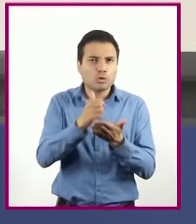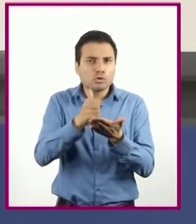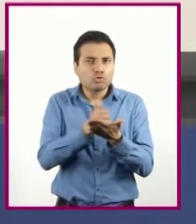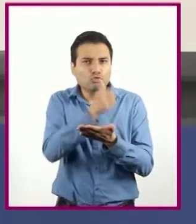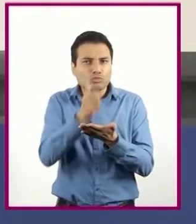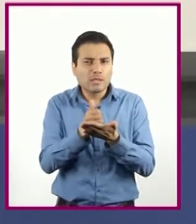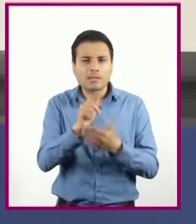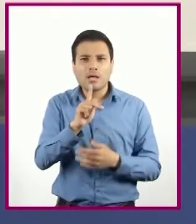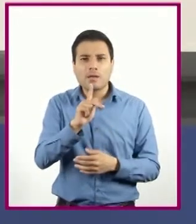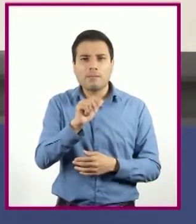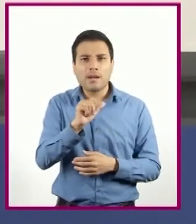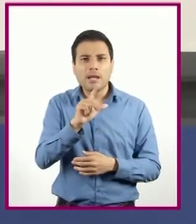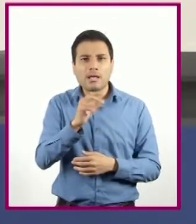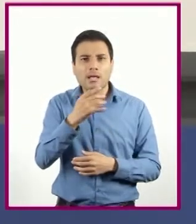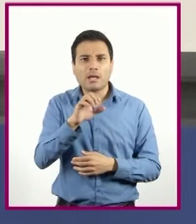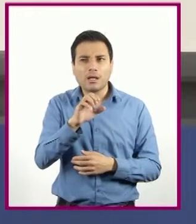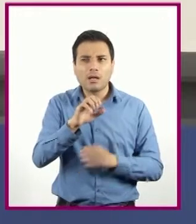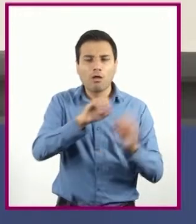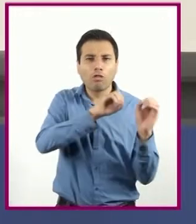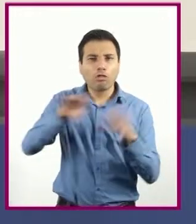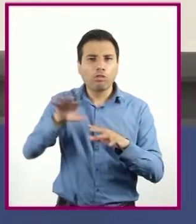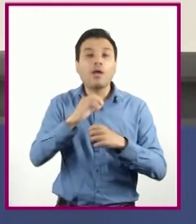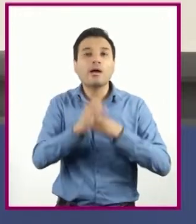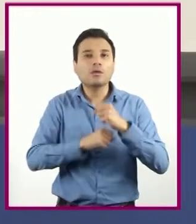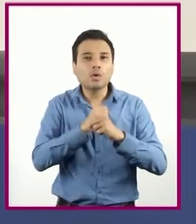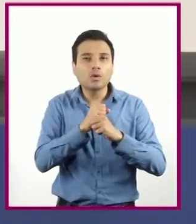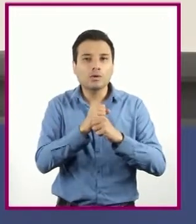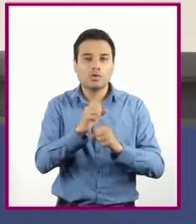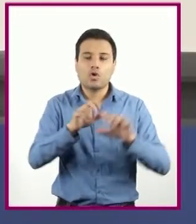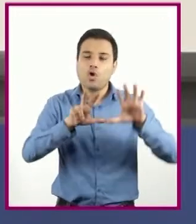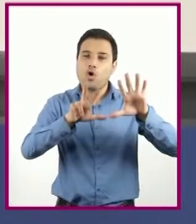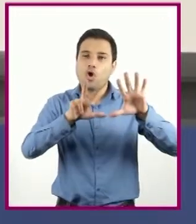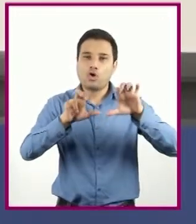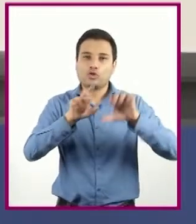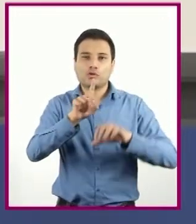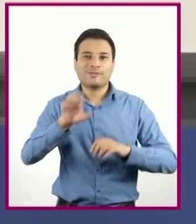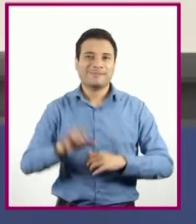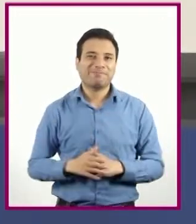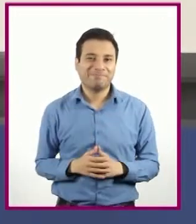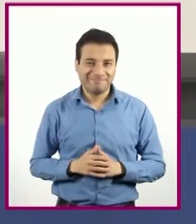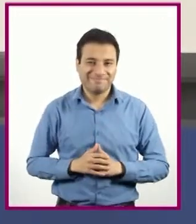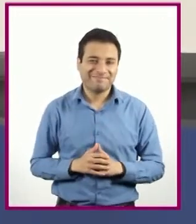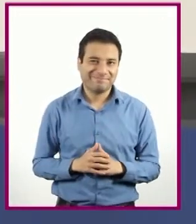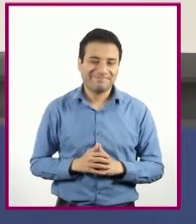ciudad de Palenque se dieron en el año 800 de nuestra era.